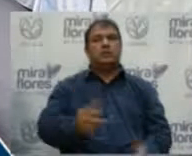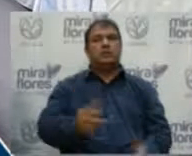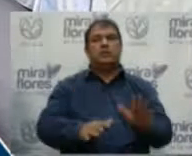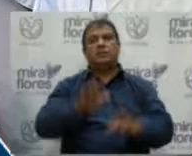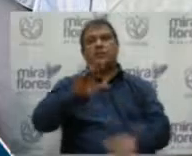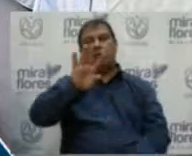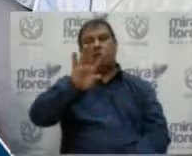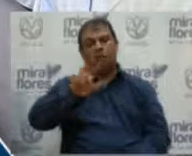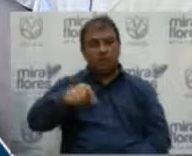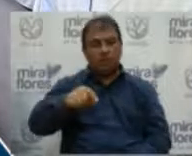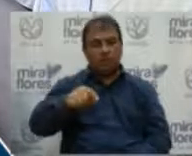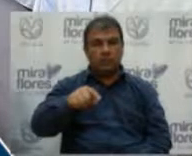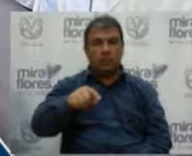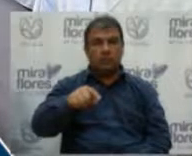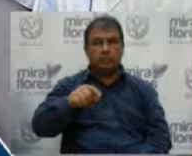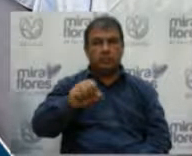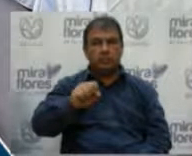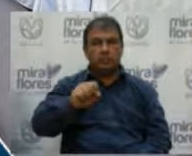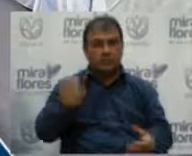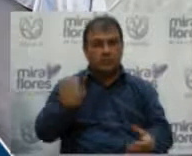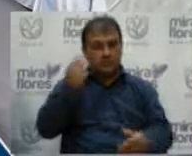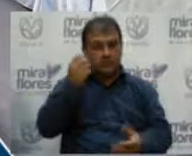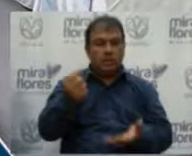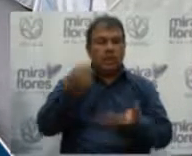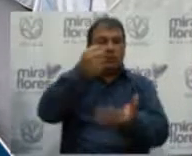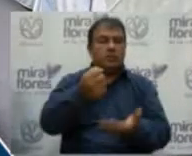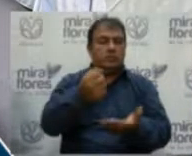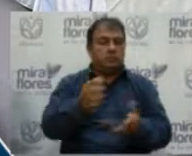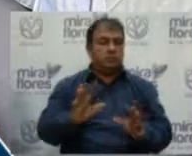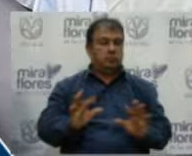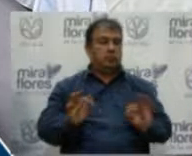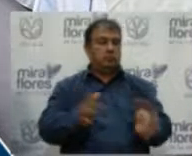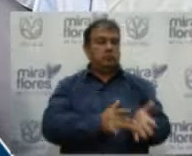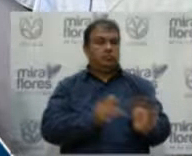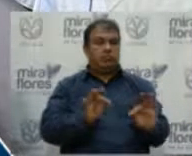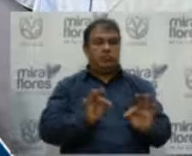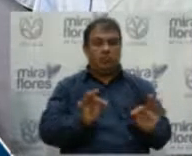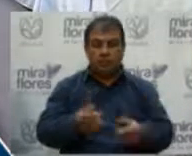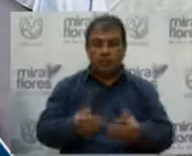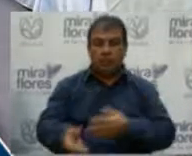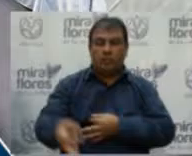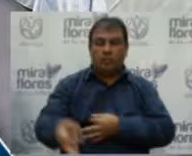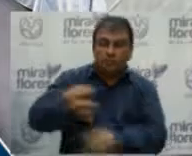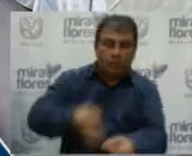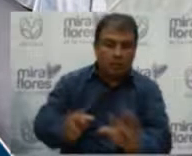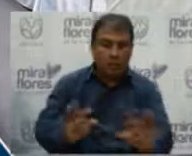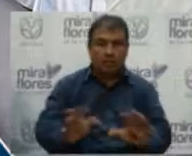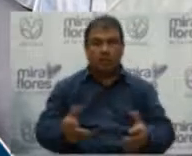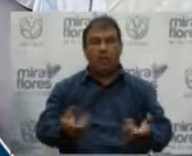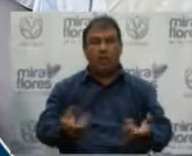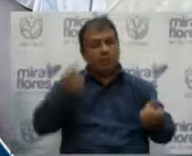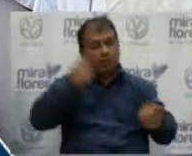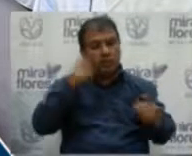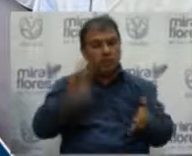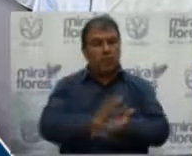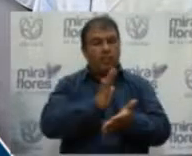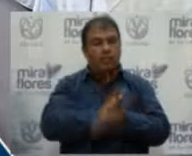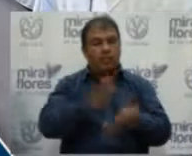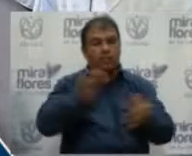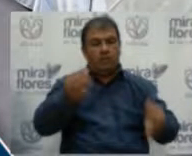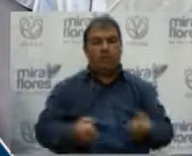16.110,54 soles, entendiéndose que es una donación desinteresada y sin ninguna contraprestación, de acuerdo con la